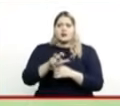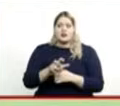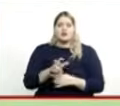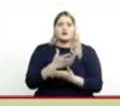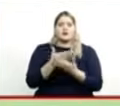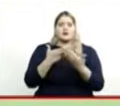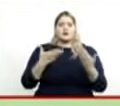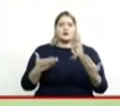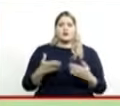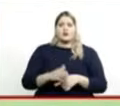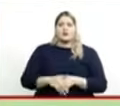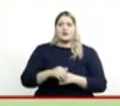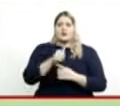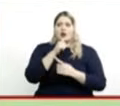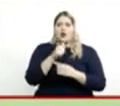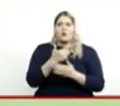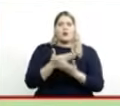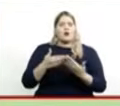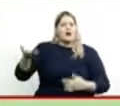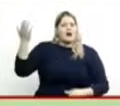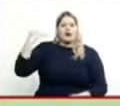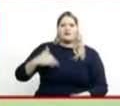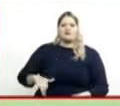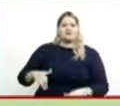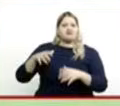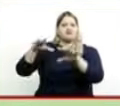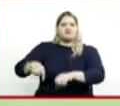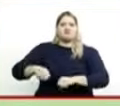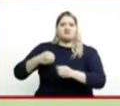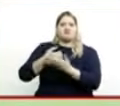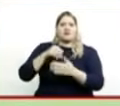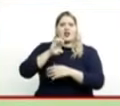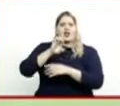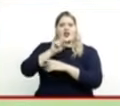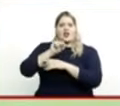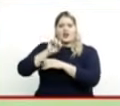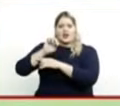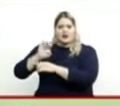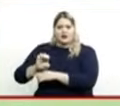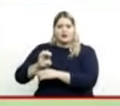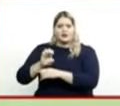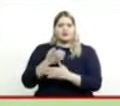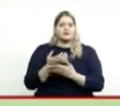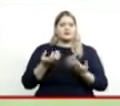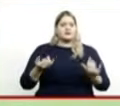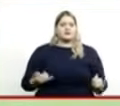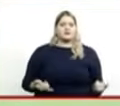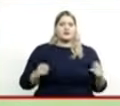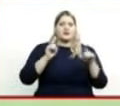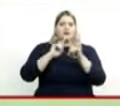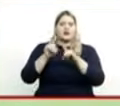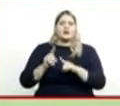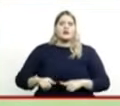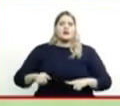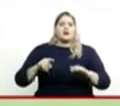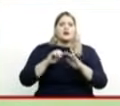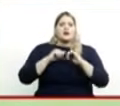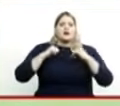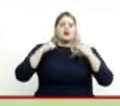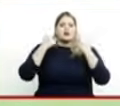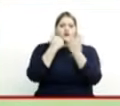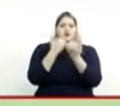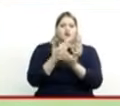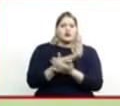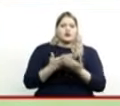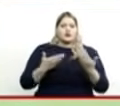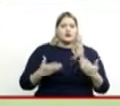agua que ya le habían arrebatado a la ENE. Con la Asociación de Municipios de Honduras,